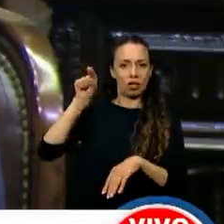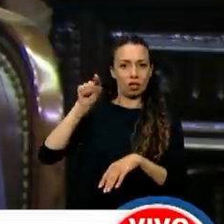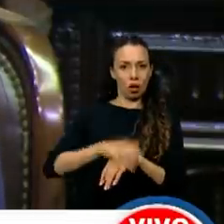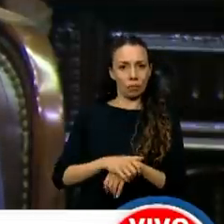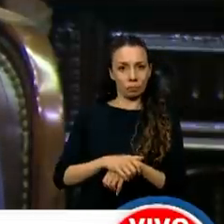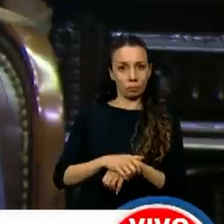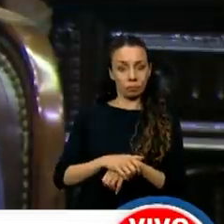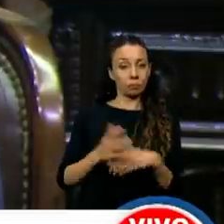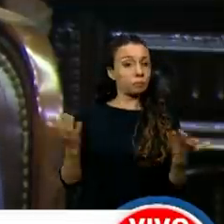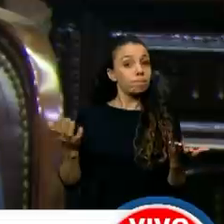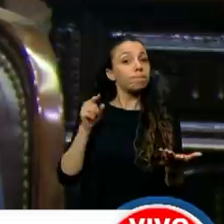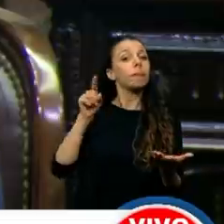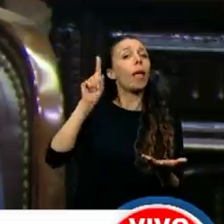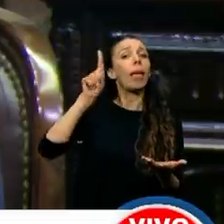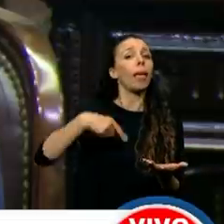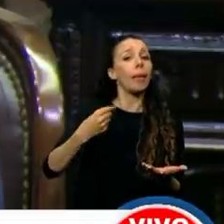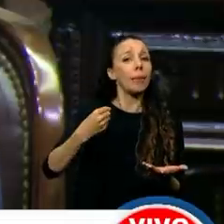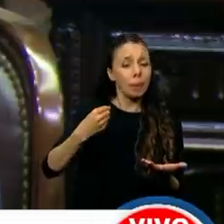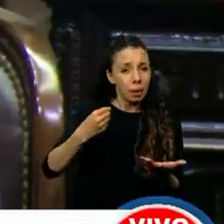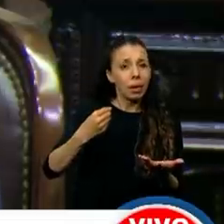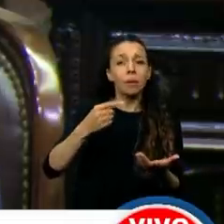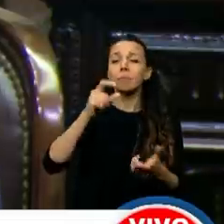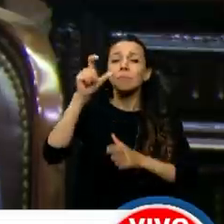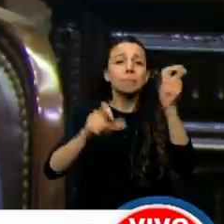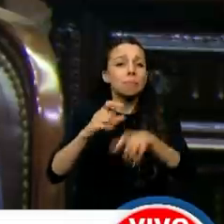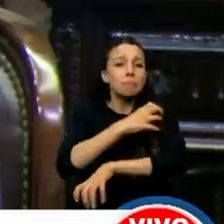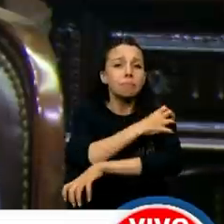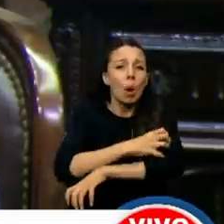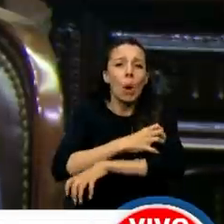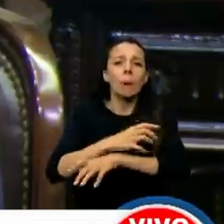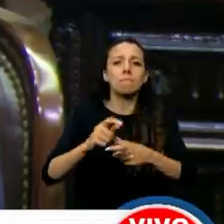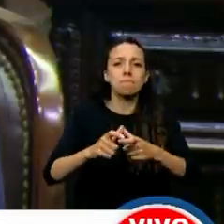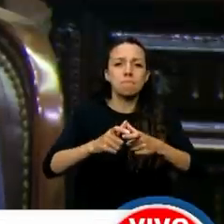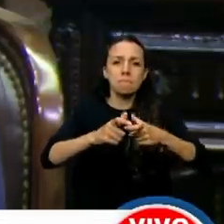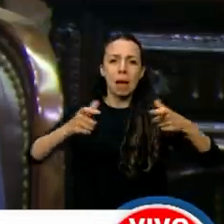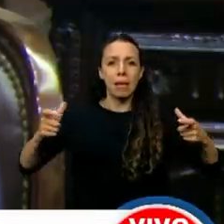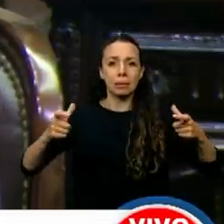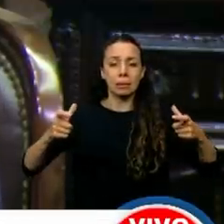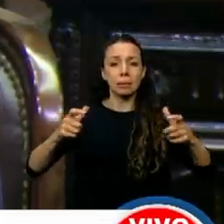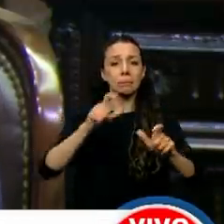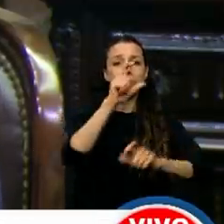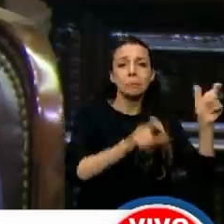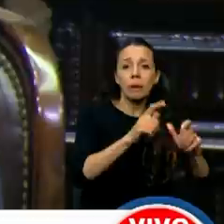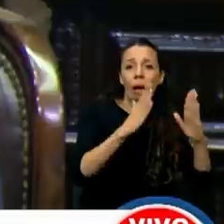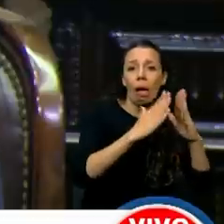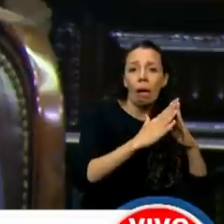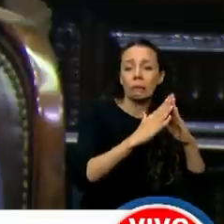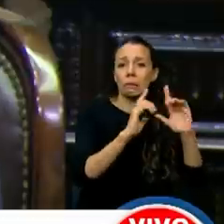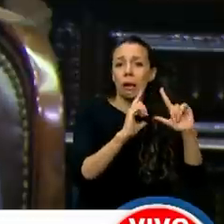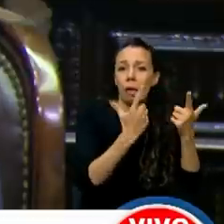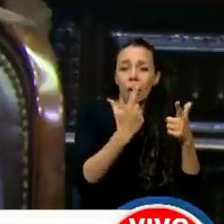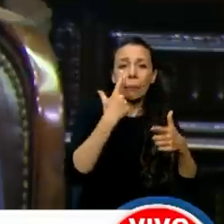sin duda una mayor aumento de la pobreza un mayor aumento de la indigencia es decir